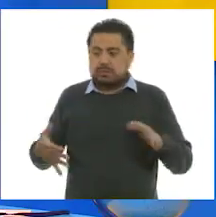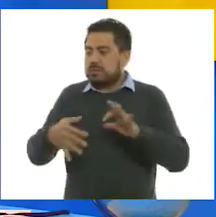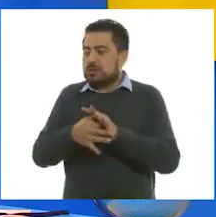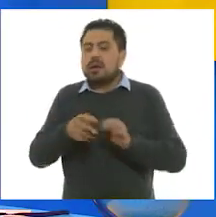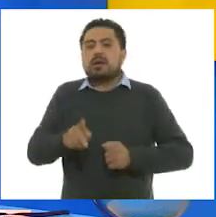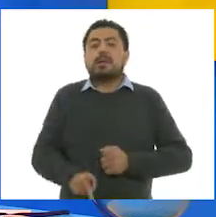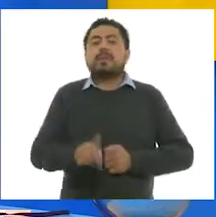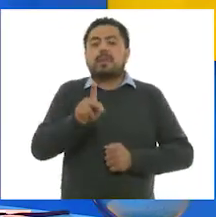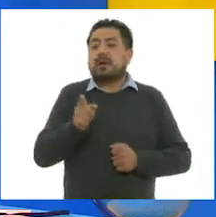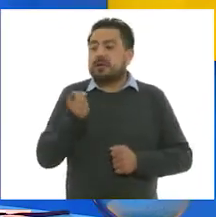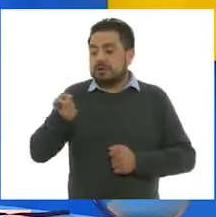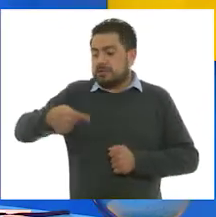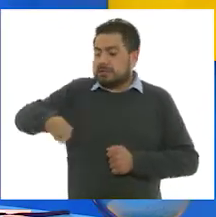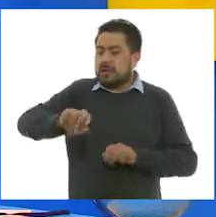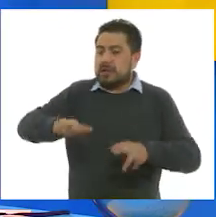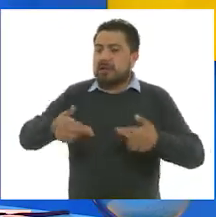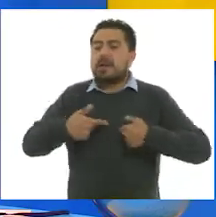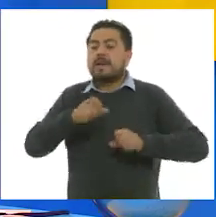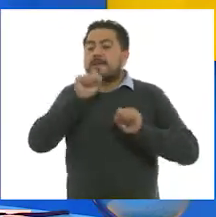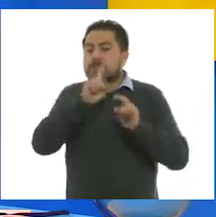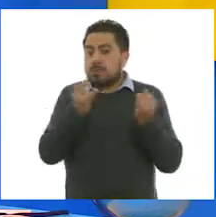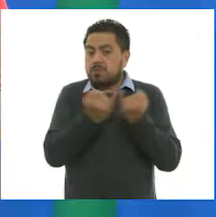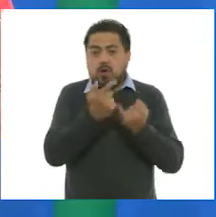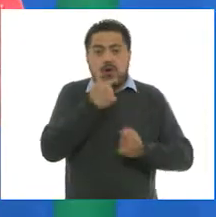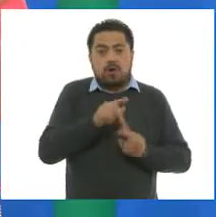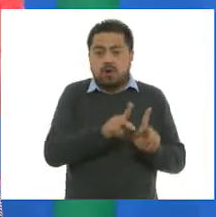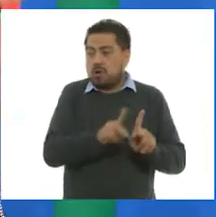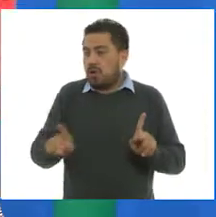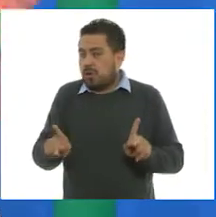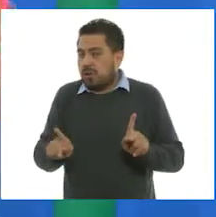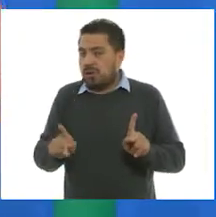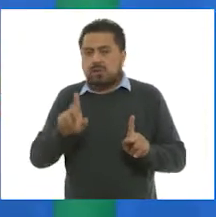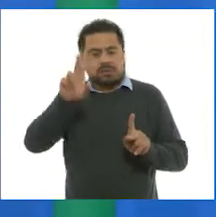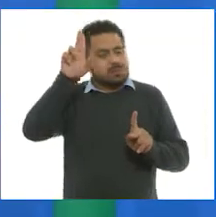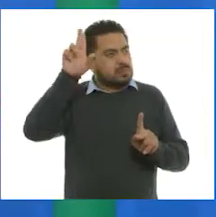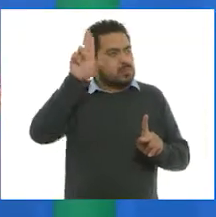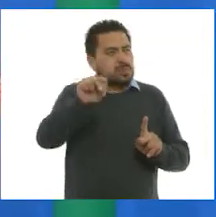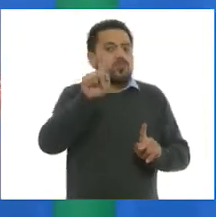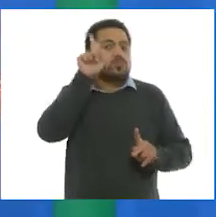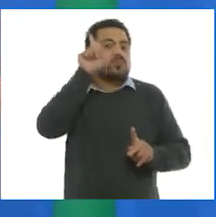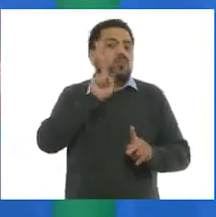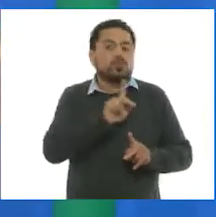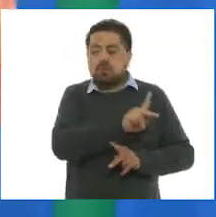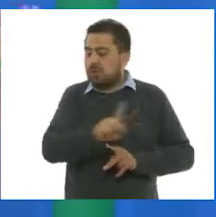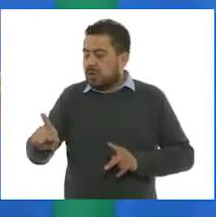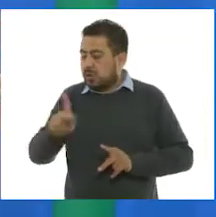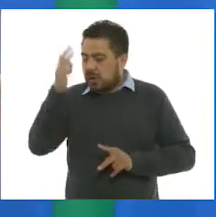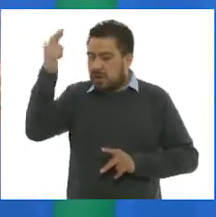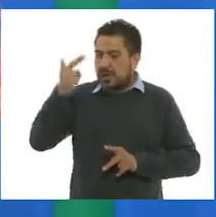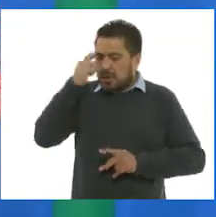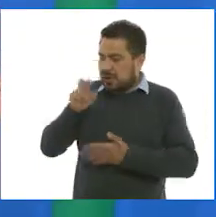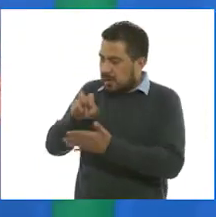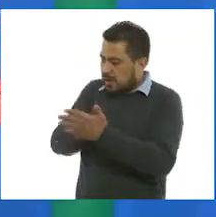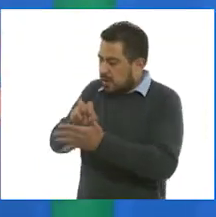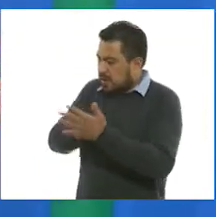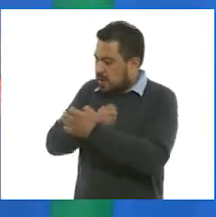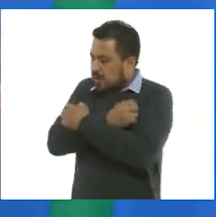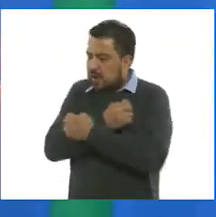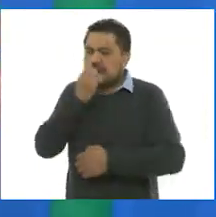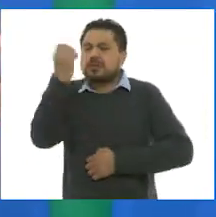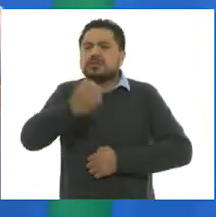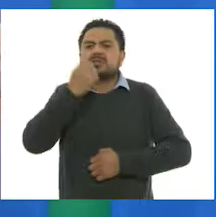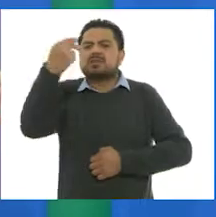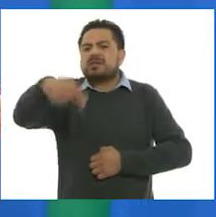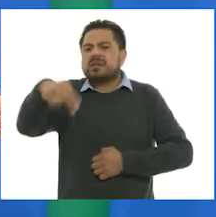¿Pero recibían la misma educación que los hombres o no? No, a las mujeres nobles se les educaba en una escuela